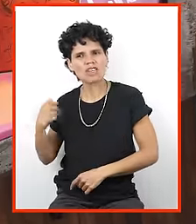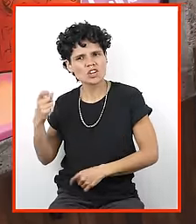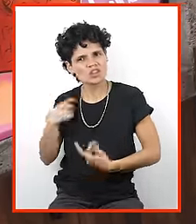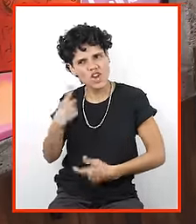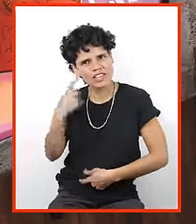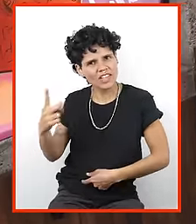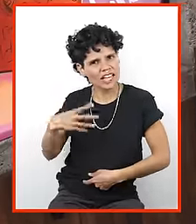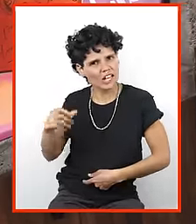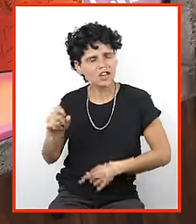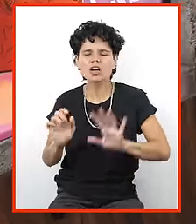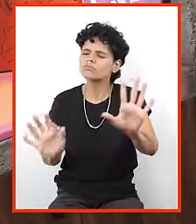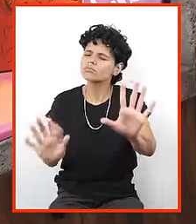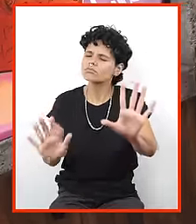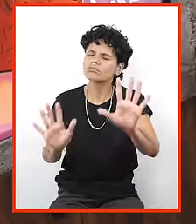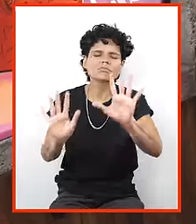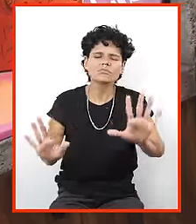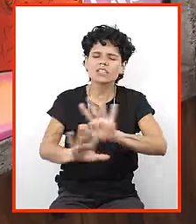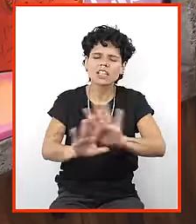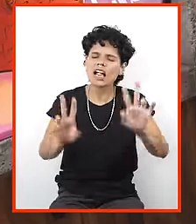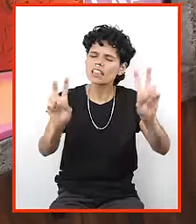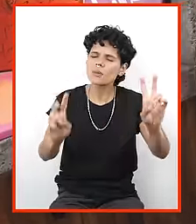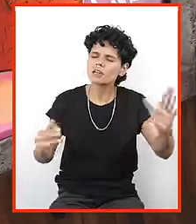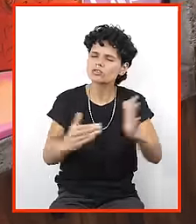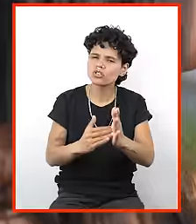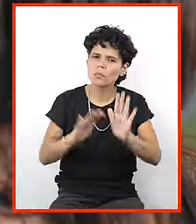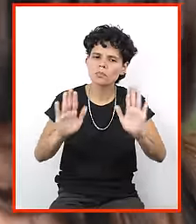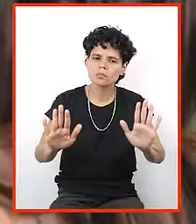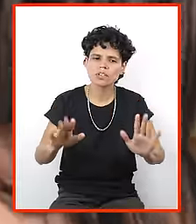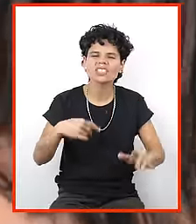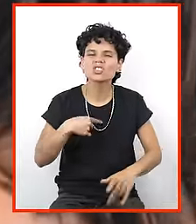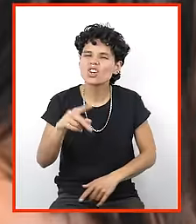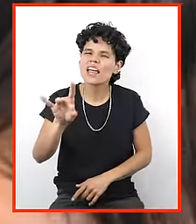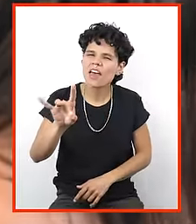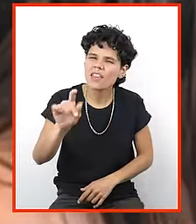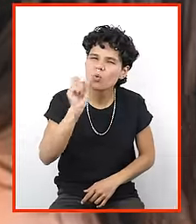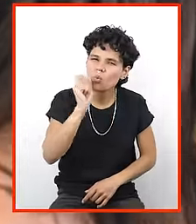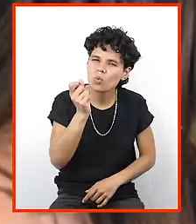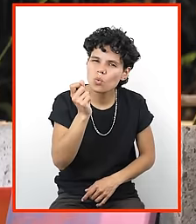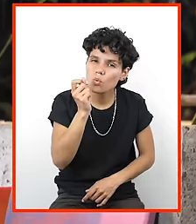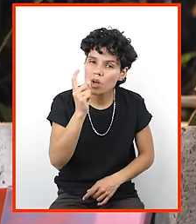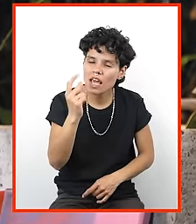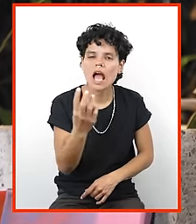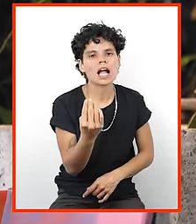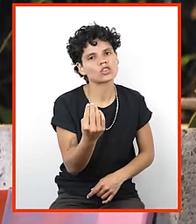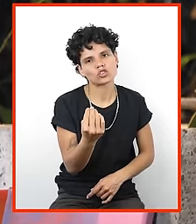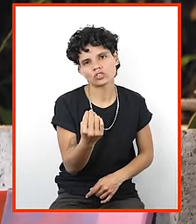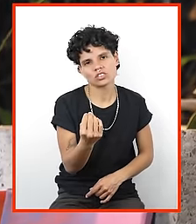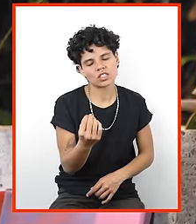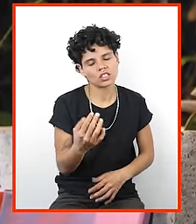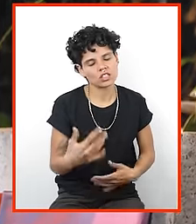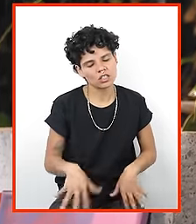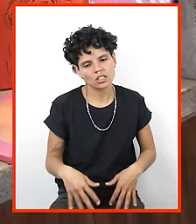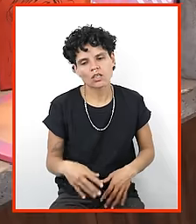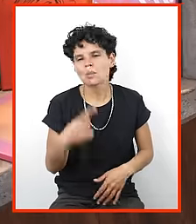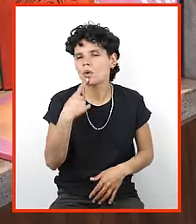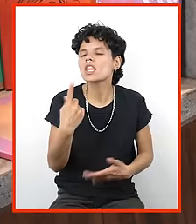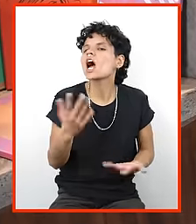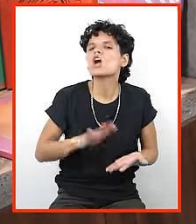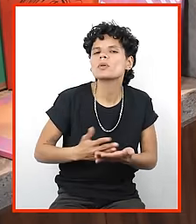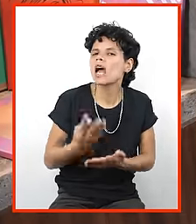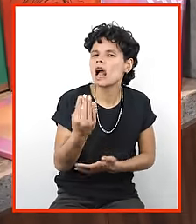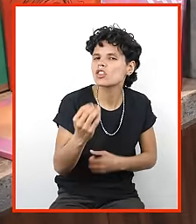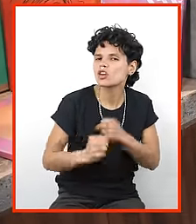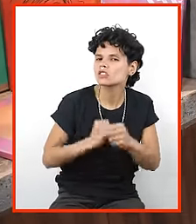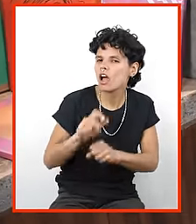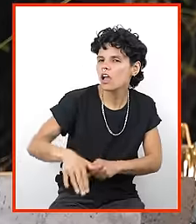tu no hijo. Me igual saques, a ti. No me saques palabras de eso. Igual a ti. No me saques bien? Palabras. ¿Qué edad tienes? 14. No me digas que me he visto los 14, por favor. Te puedo decir.